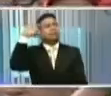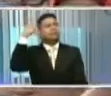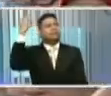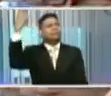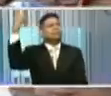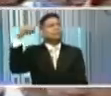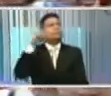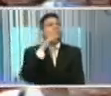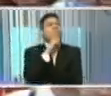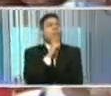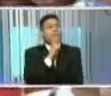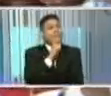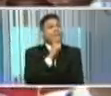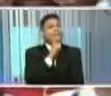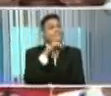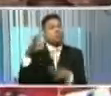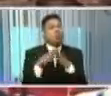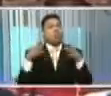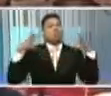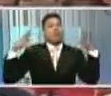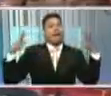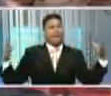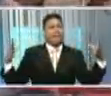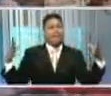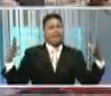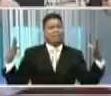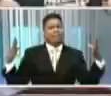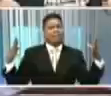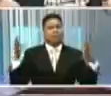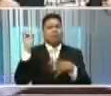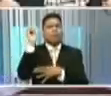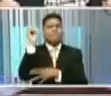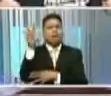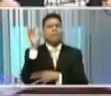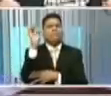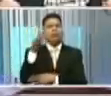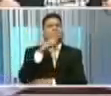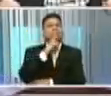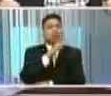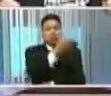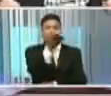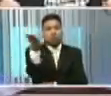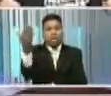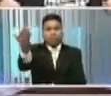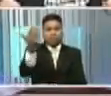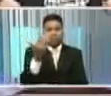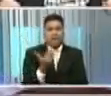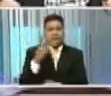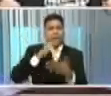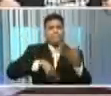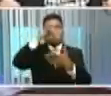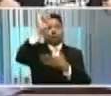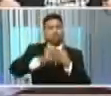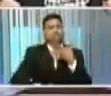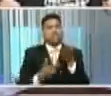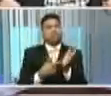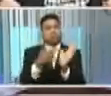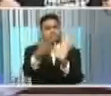como una gran jornada donde ustedes traigan sus proyectos